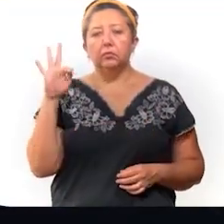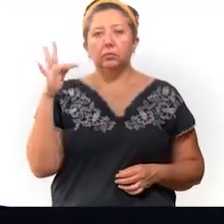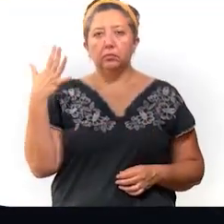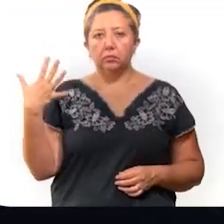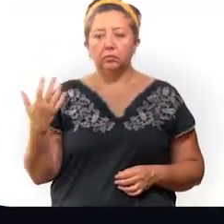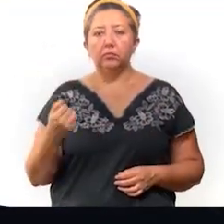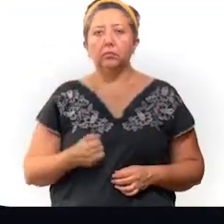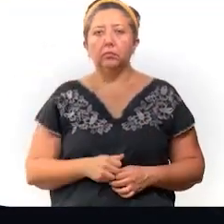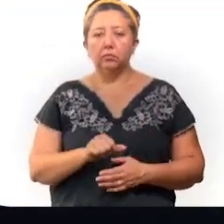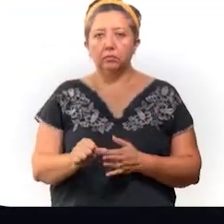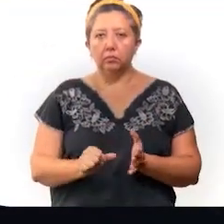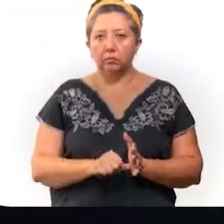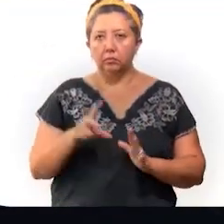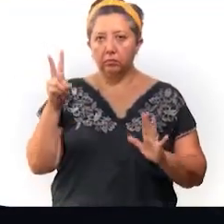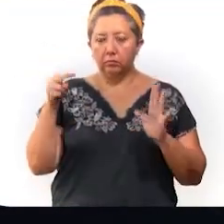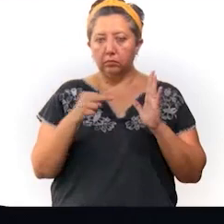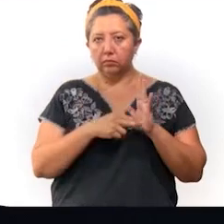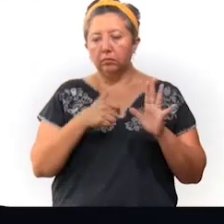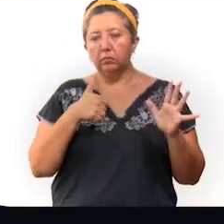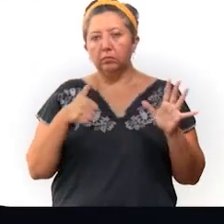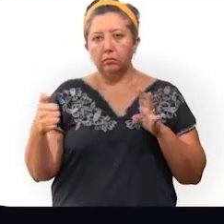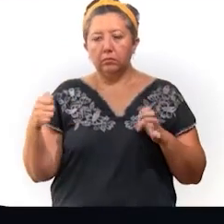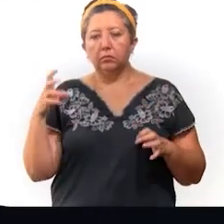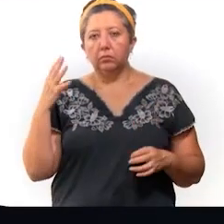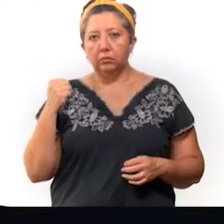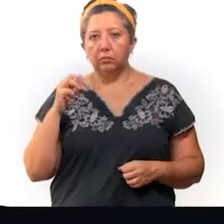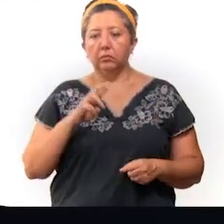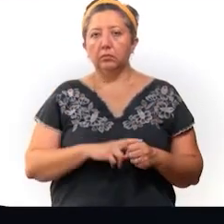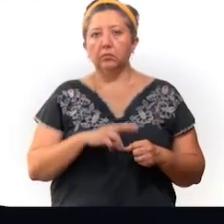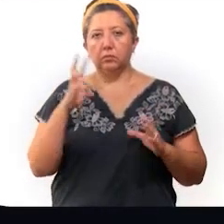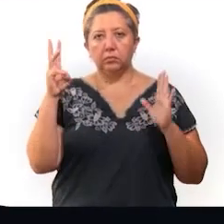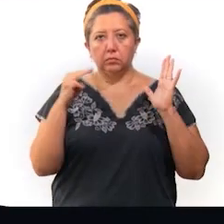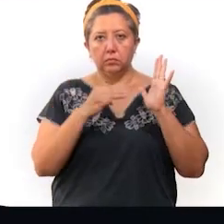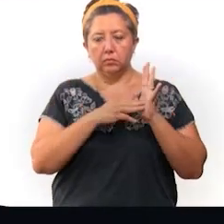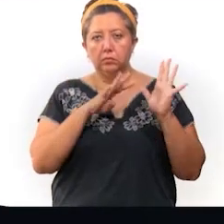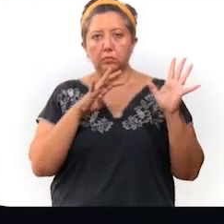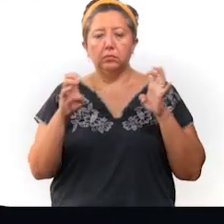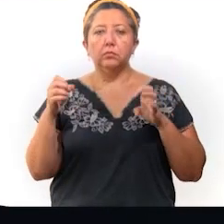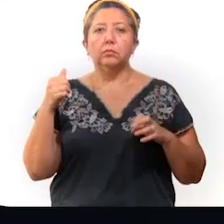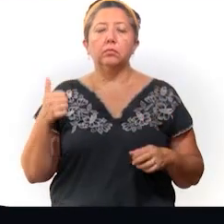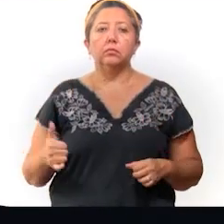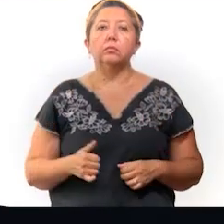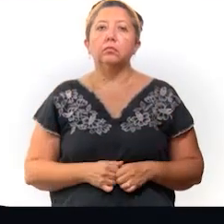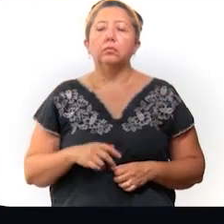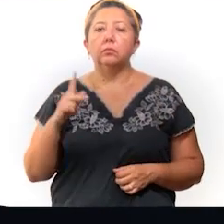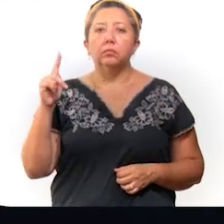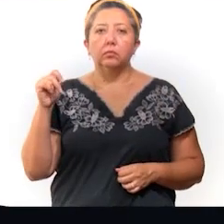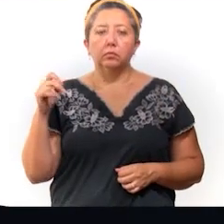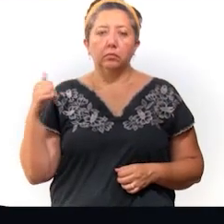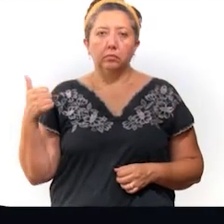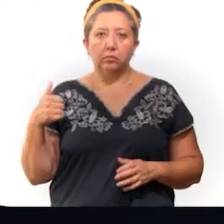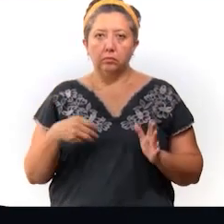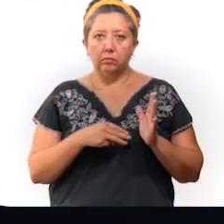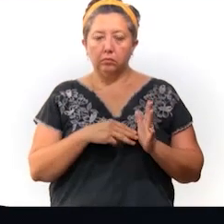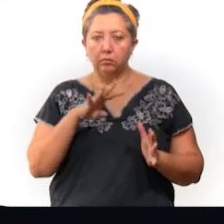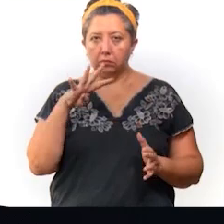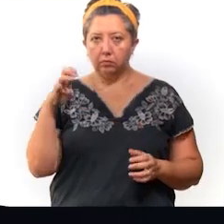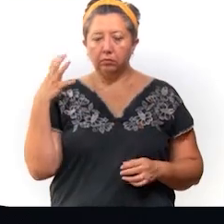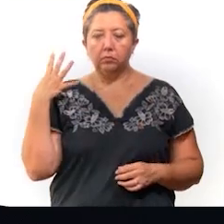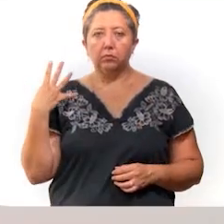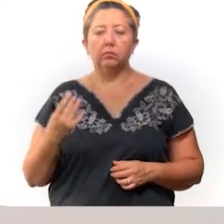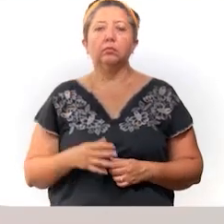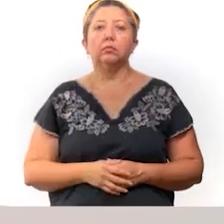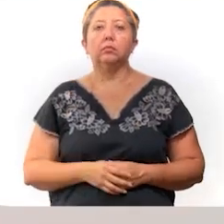7.145, en la zona centro 2.609, en la zona sur 3.906 y en la zona poniente